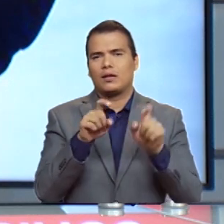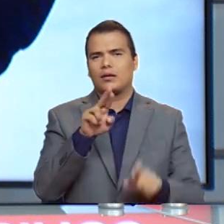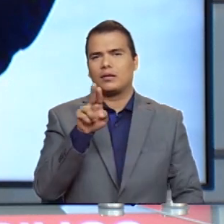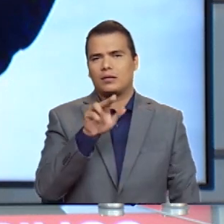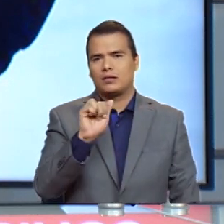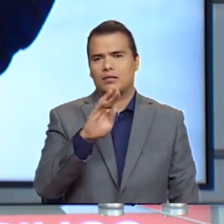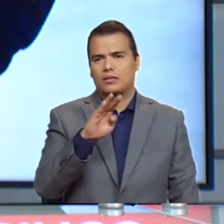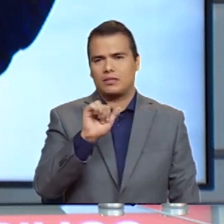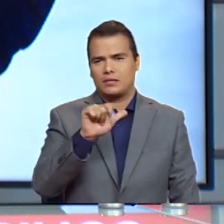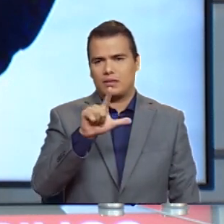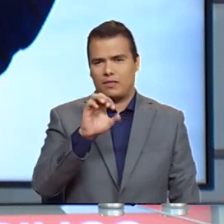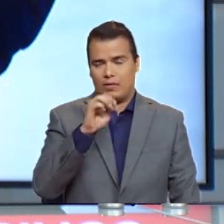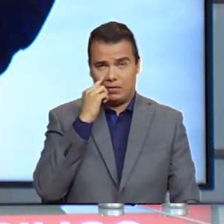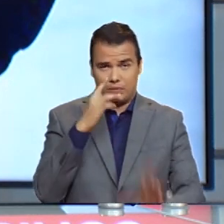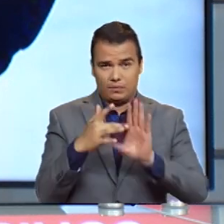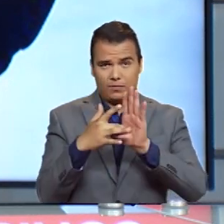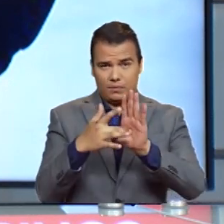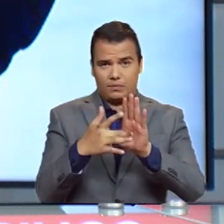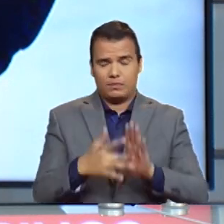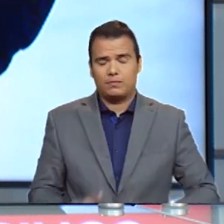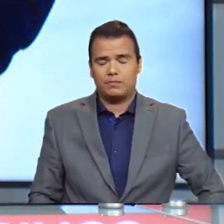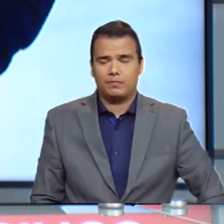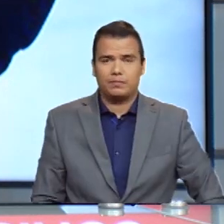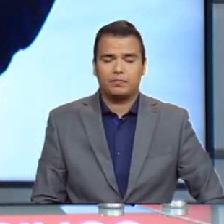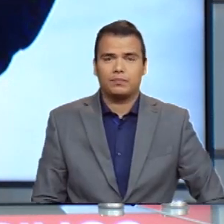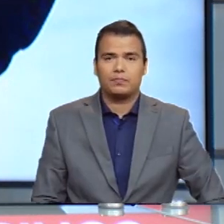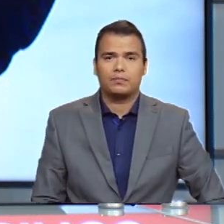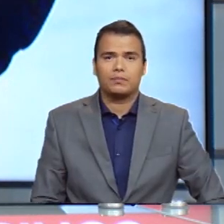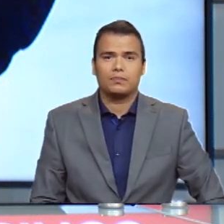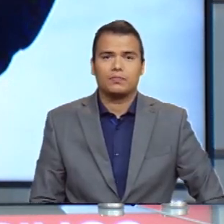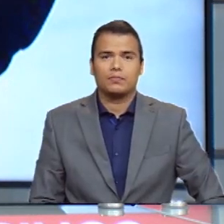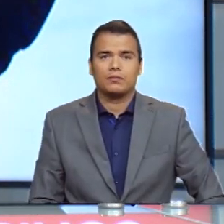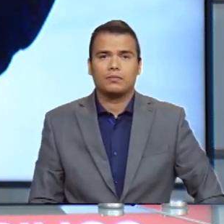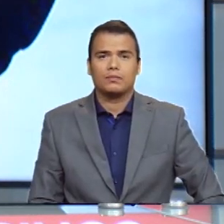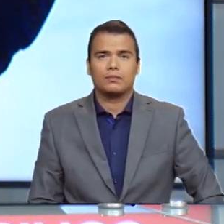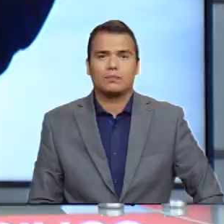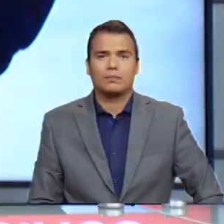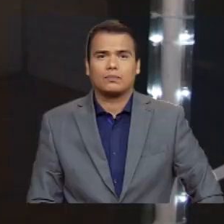de esta información exclusiva con nuestro corresponsal Winston Viracachapava.